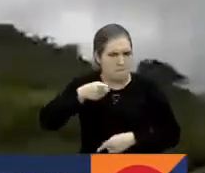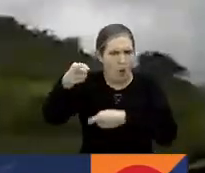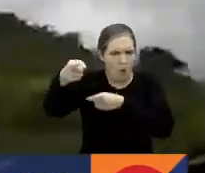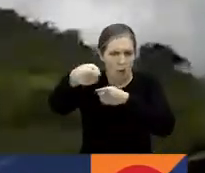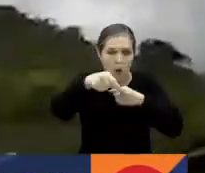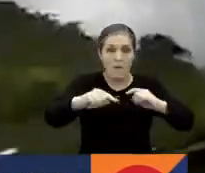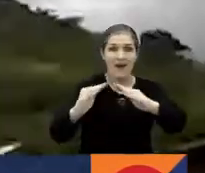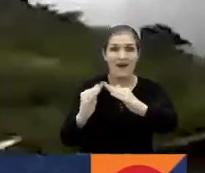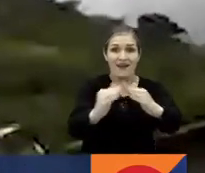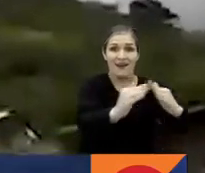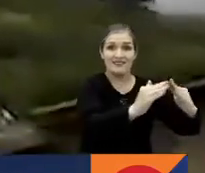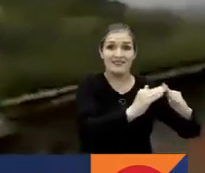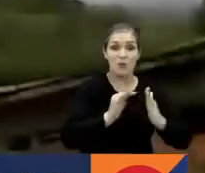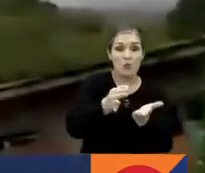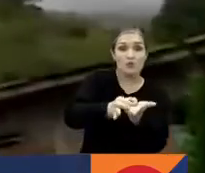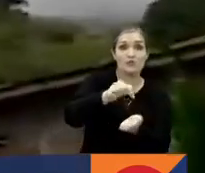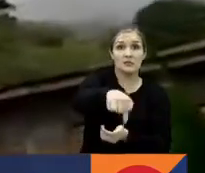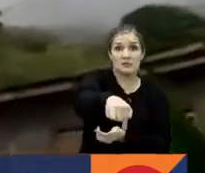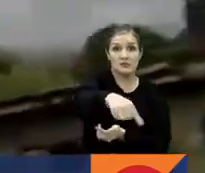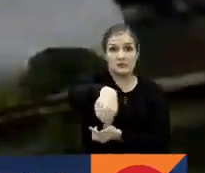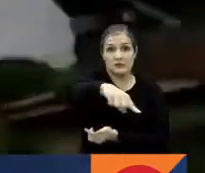municipal.